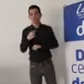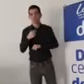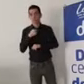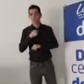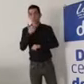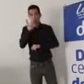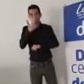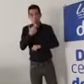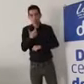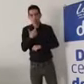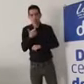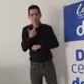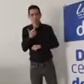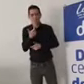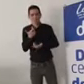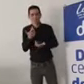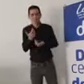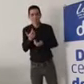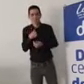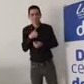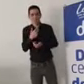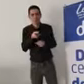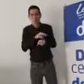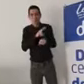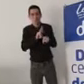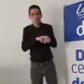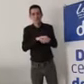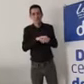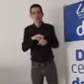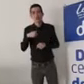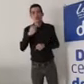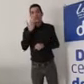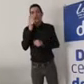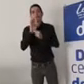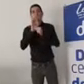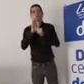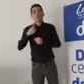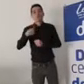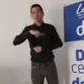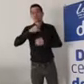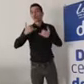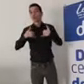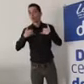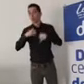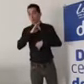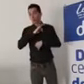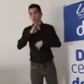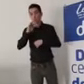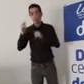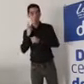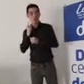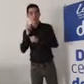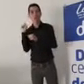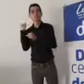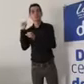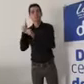soy adinerado, pues quiero lanzarme a la política y quiero mostrar que los jóvenes podemos tener un espacio de representación en la política. Pues me lancé a la